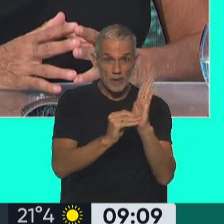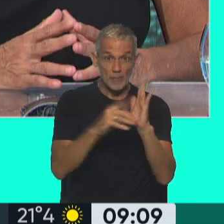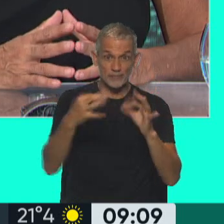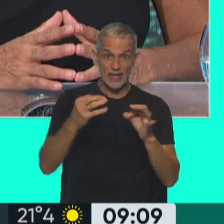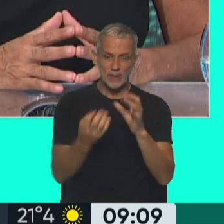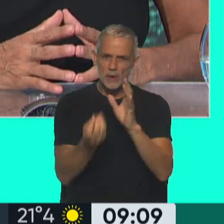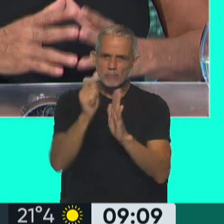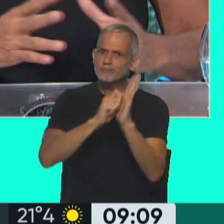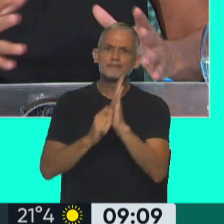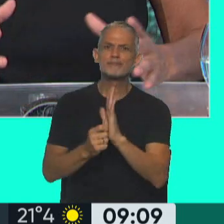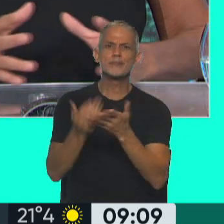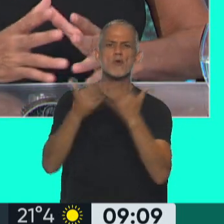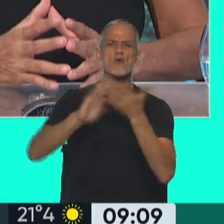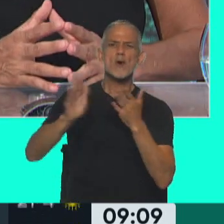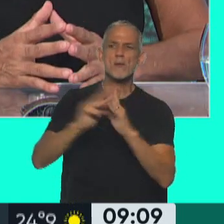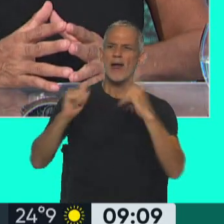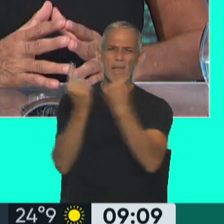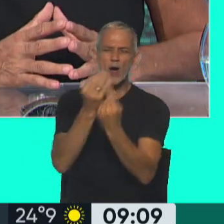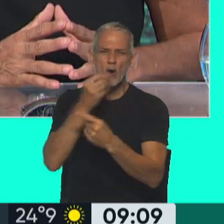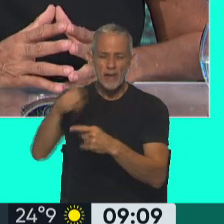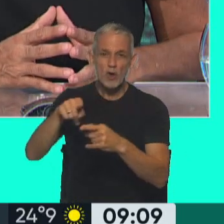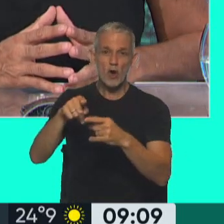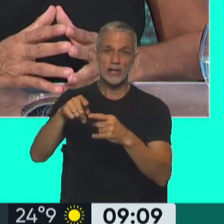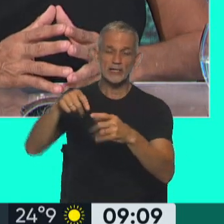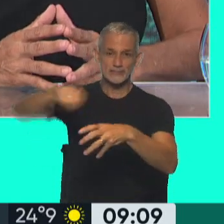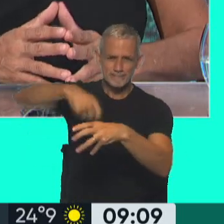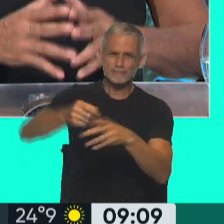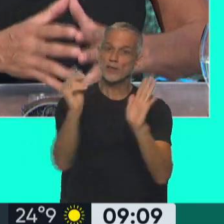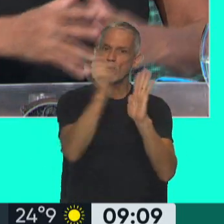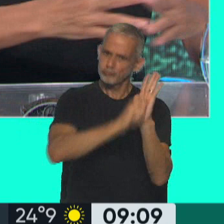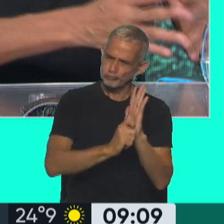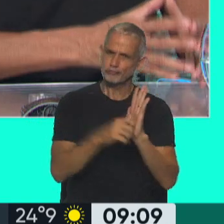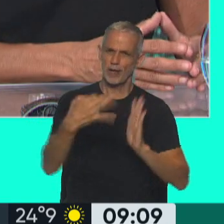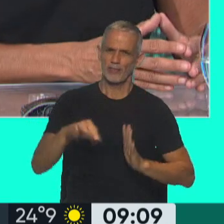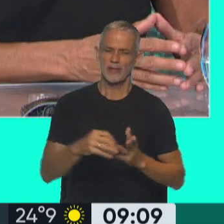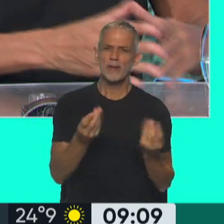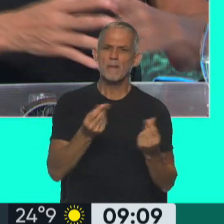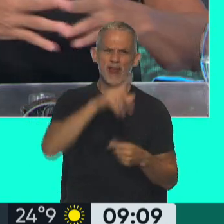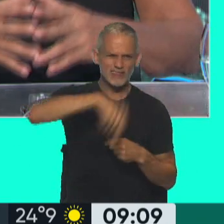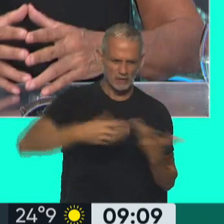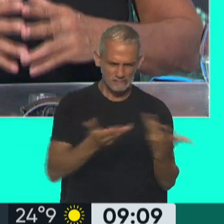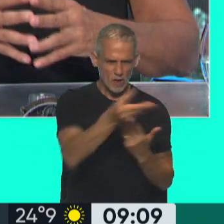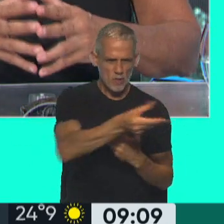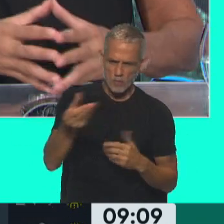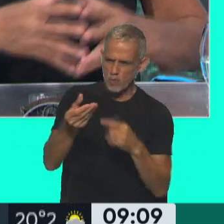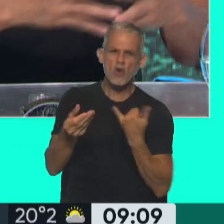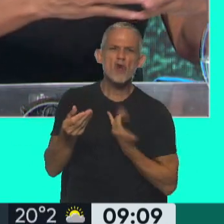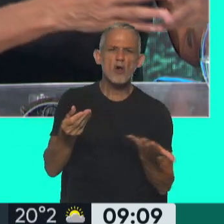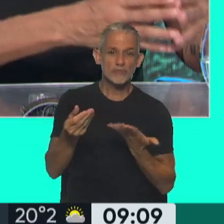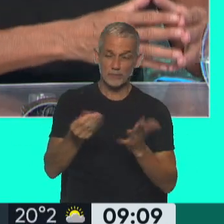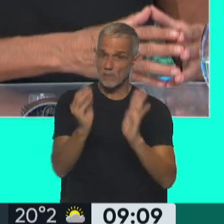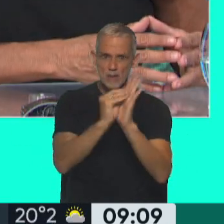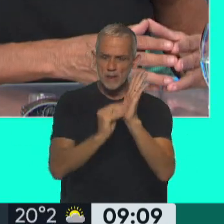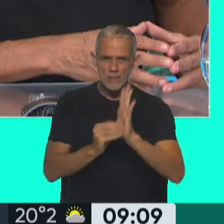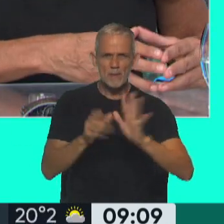un nuevo registro para que todos los comedores y las ollas se puedan ser registrados, de dónde va a salir ese dinero. O sea, todo esto,